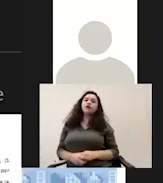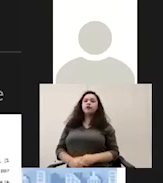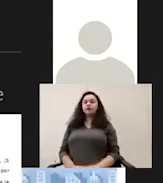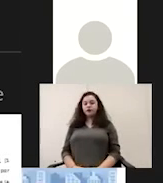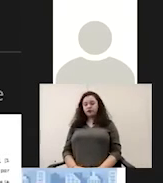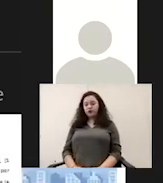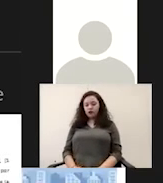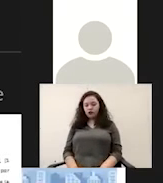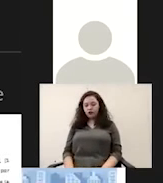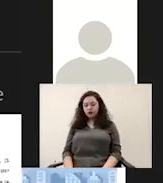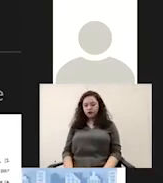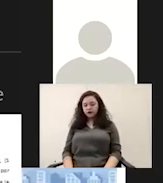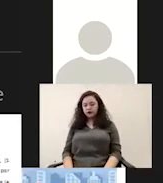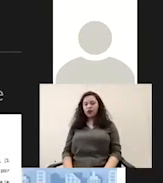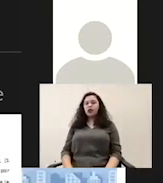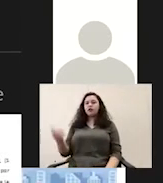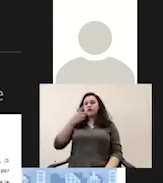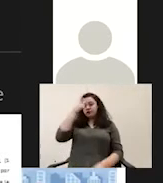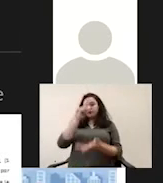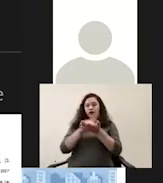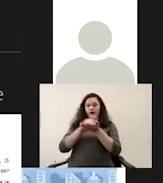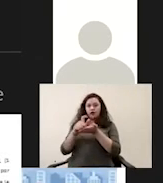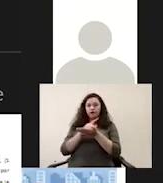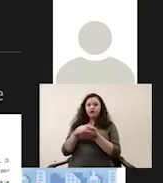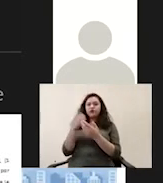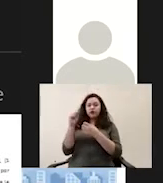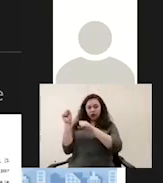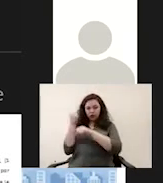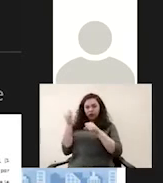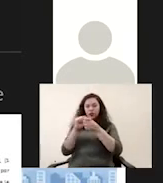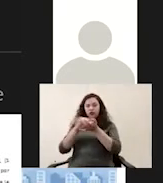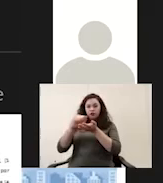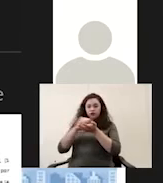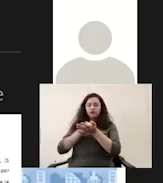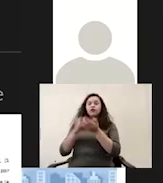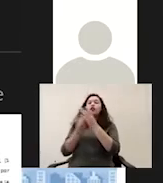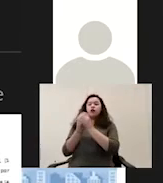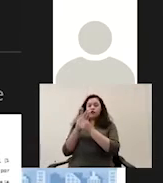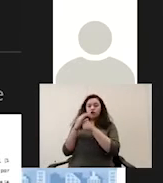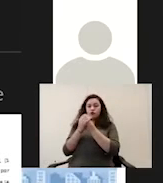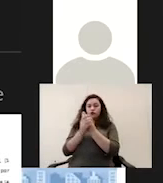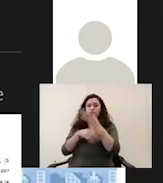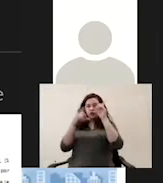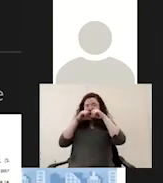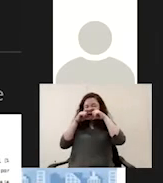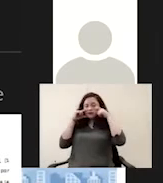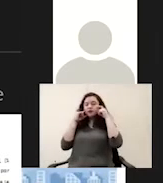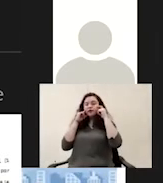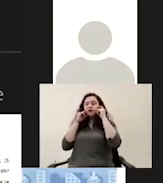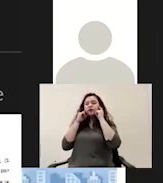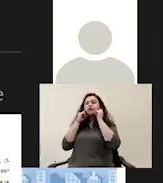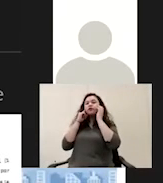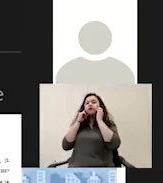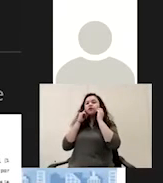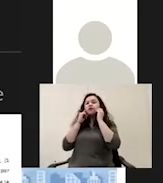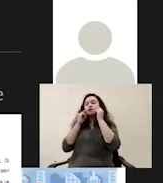Bueno, lo que se va a necesitar para el lavado, pues va a ser la escoba, un cepillo, una jerga, guantes, cubrebocas, un banquito, porque es